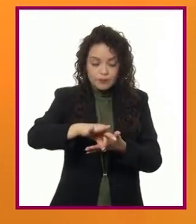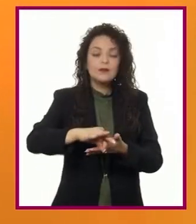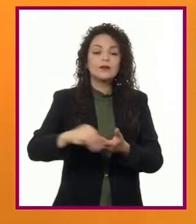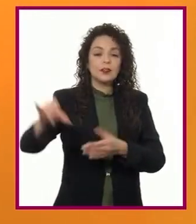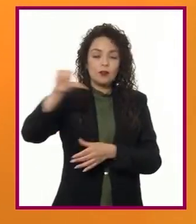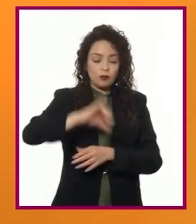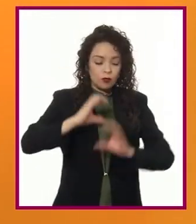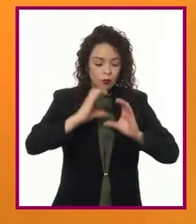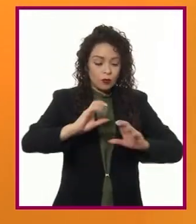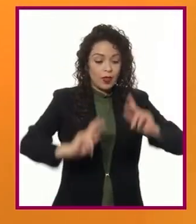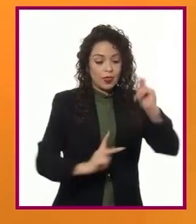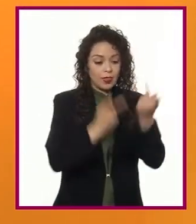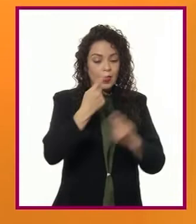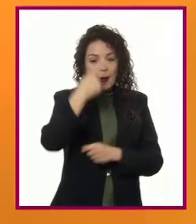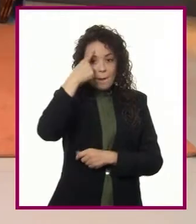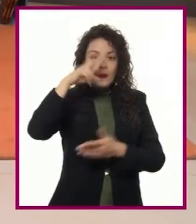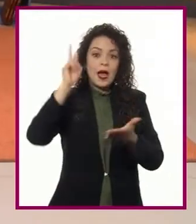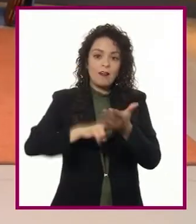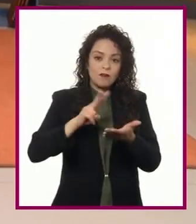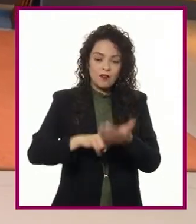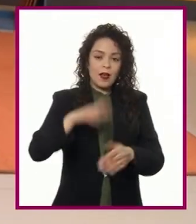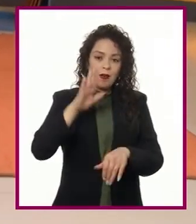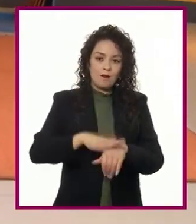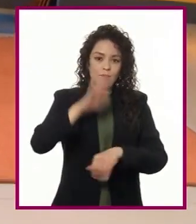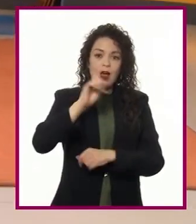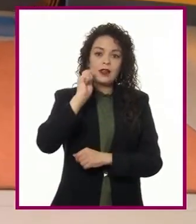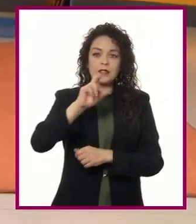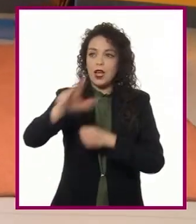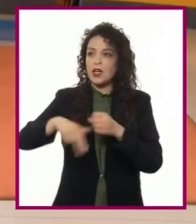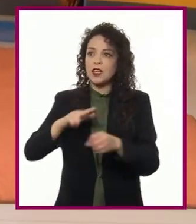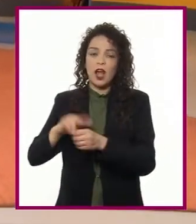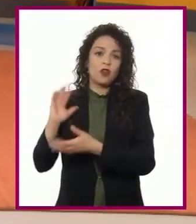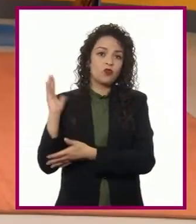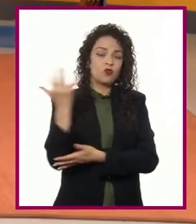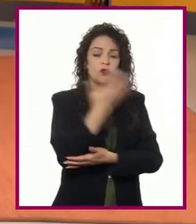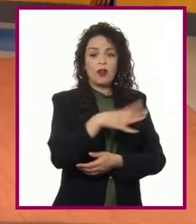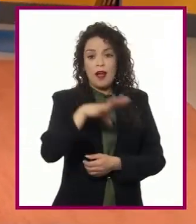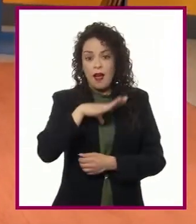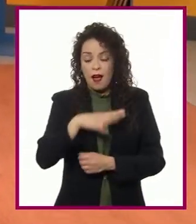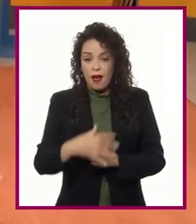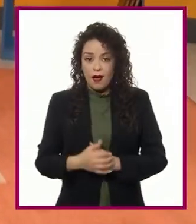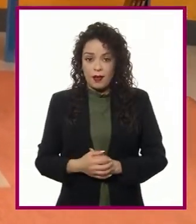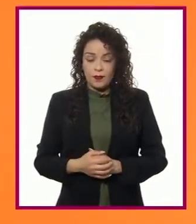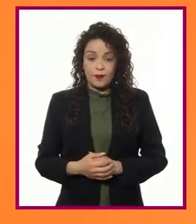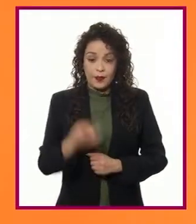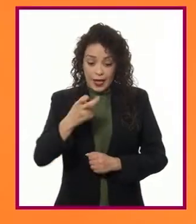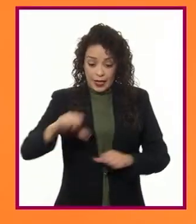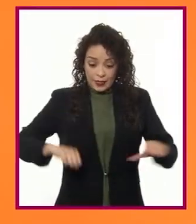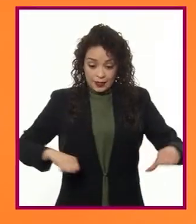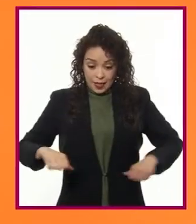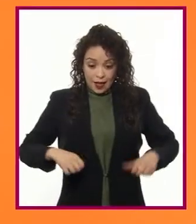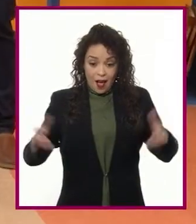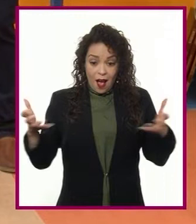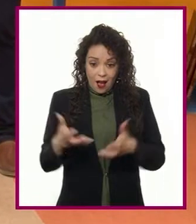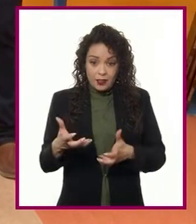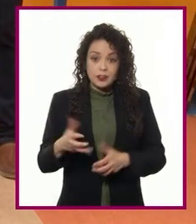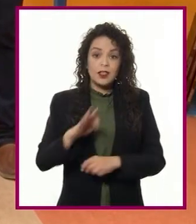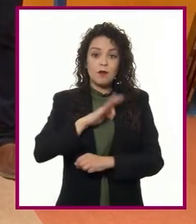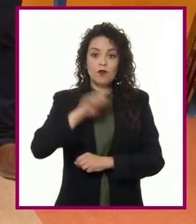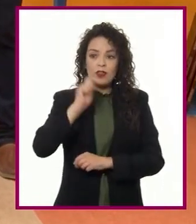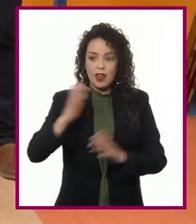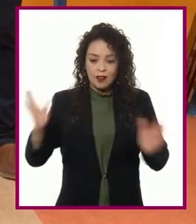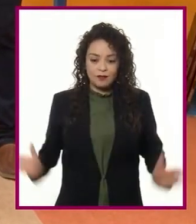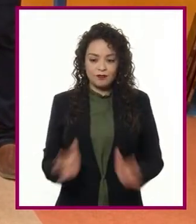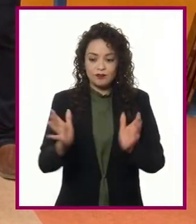más nuestros recursos naturales. Llevando a cabo estas acciones, incluso podríamos promover el